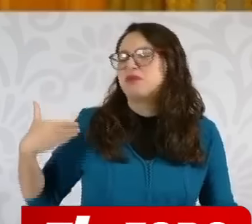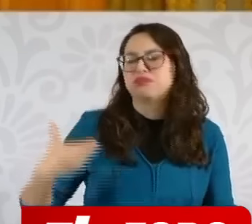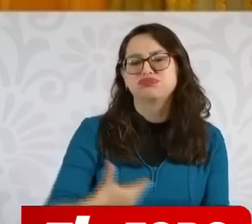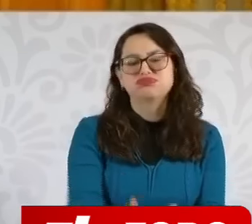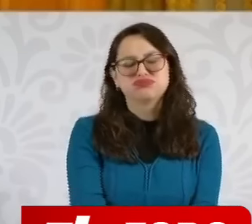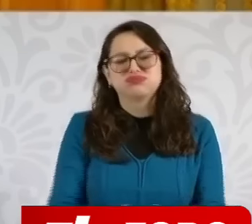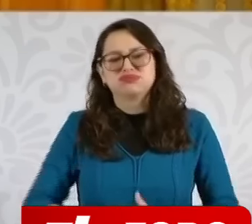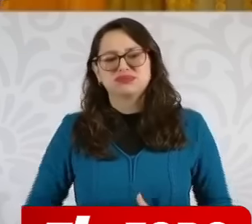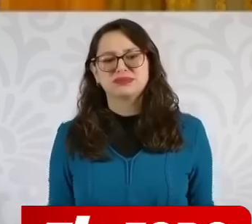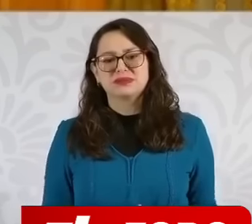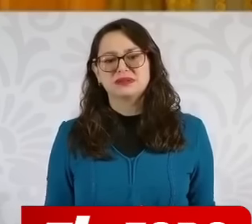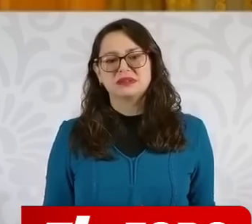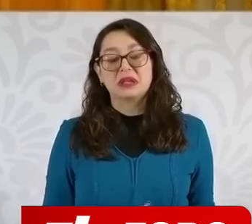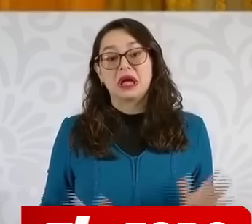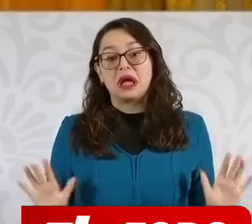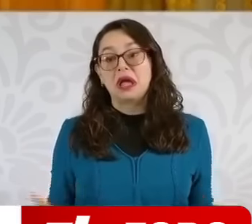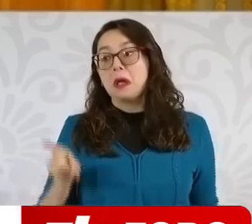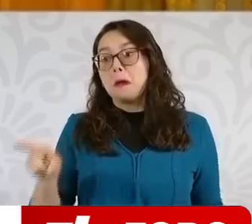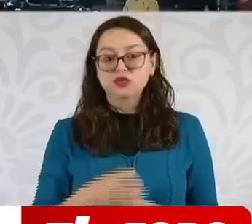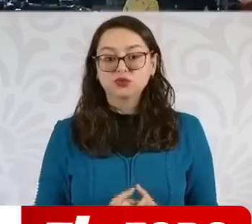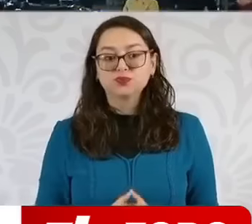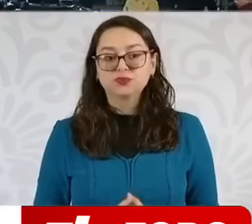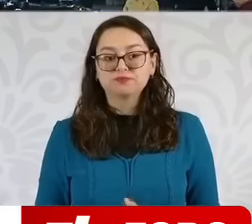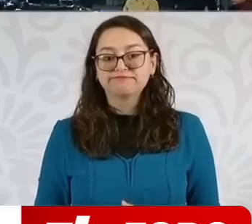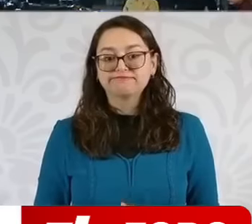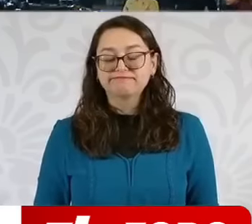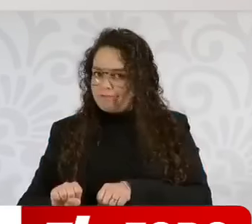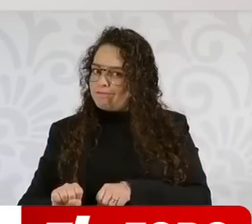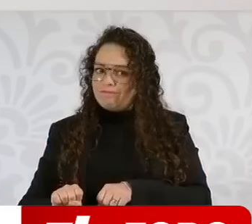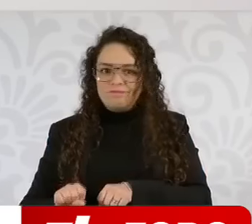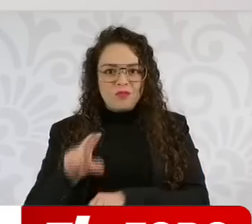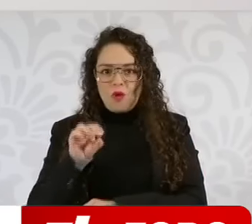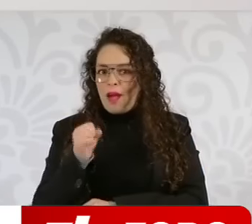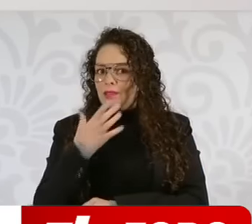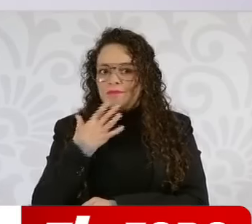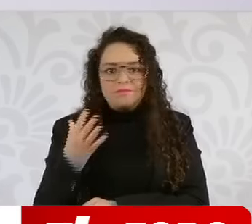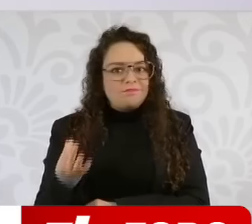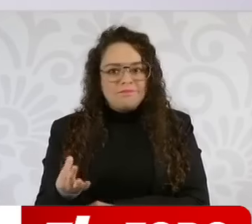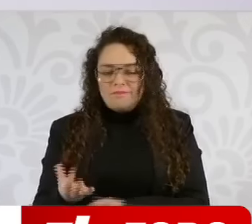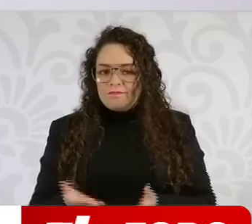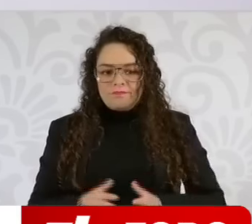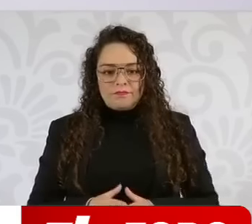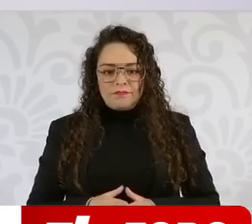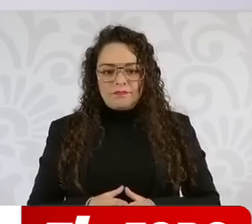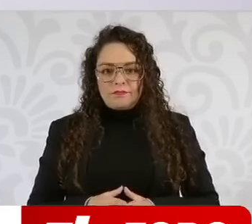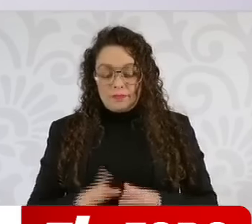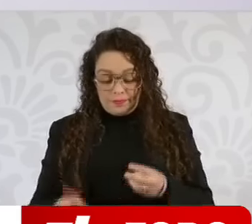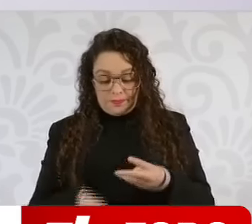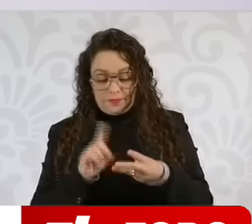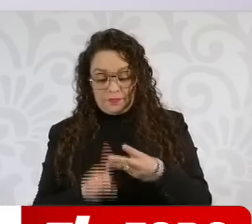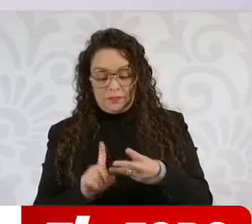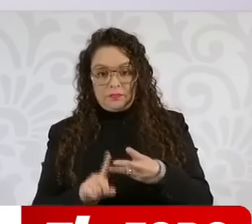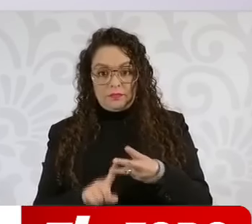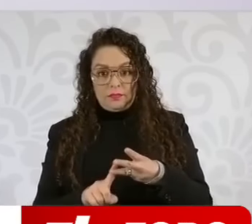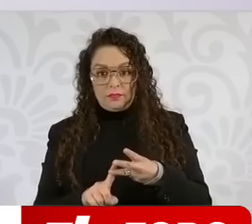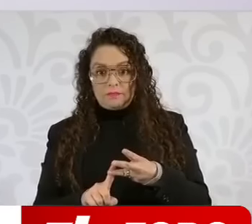Hasta ahora que hay sentencia, entonces hay una declaración. ¿Sabía o no Felipe Calderón? Él dice que